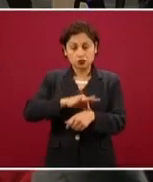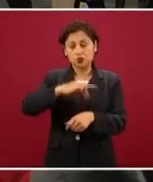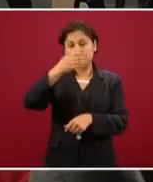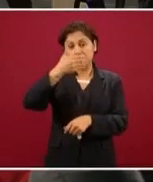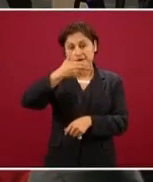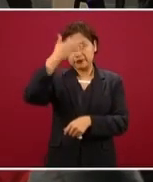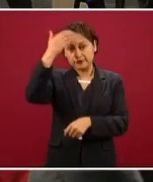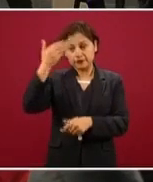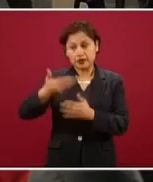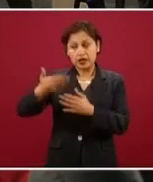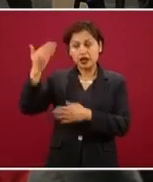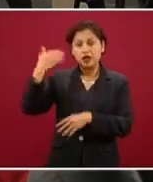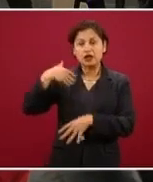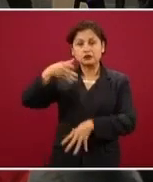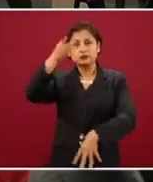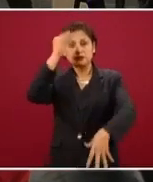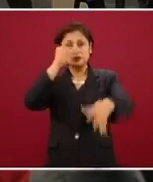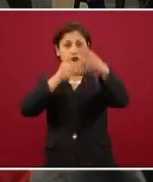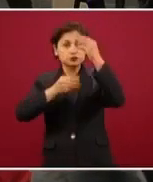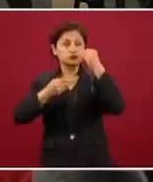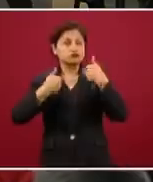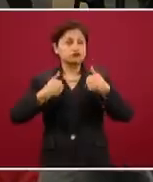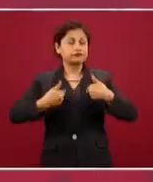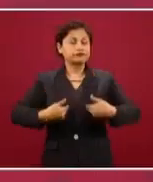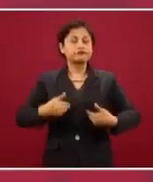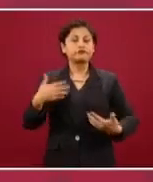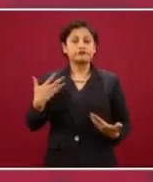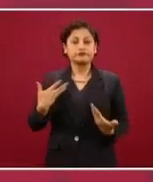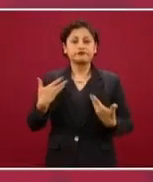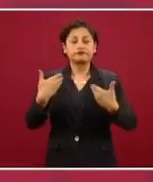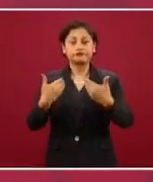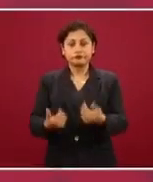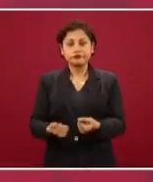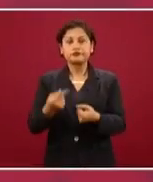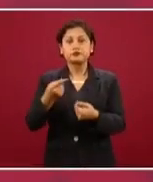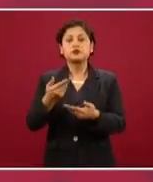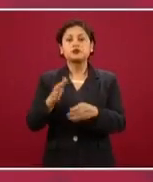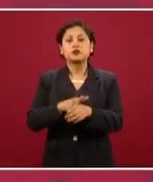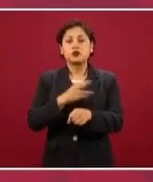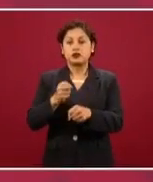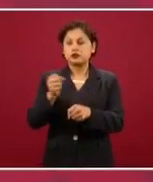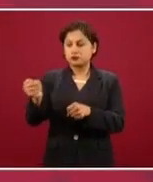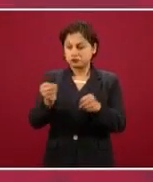y vamos a seguir con lo mismo. Luego, el contratismo,